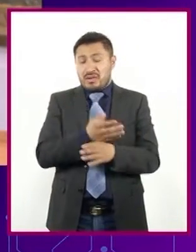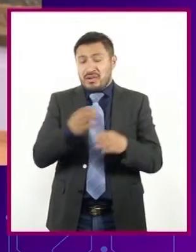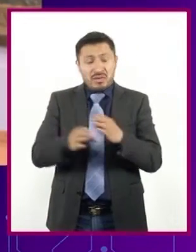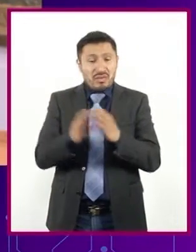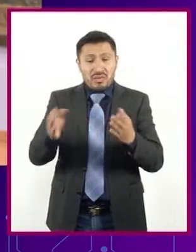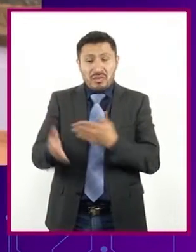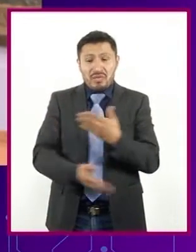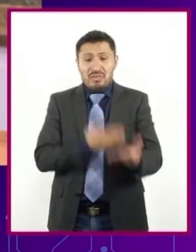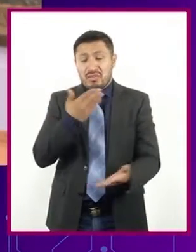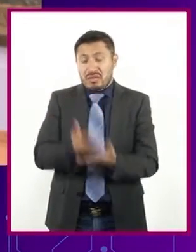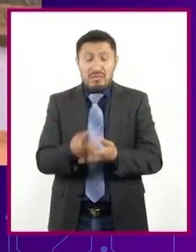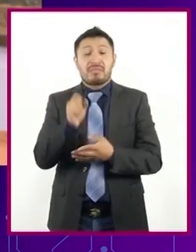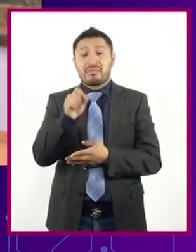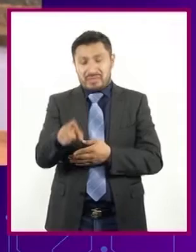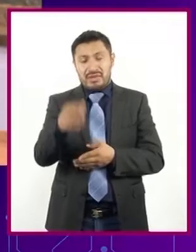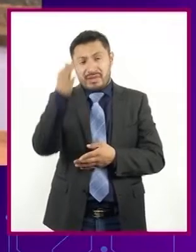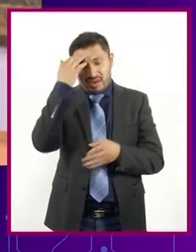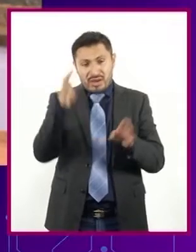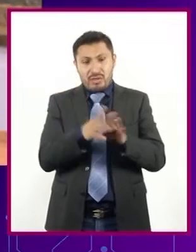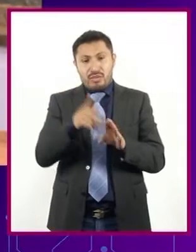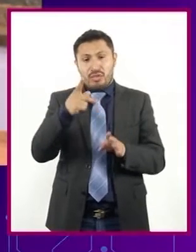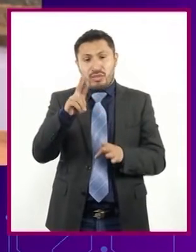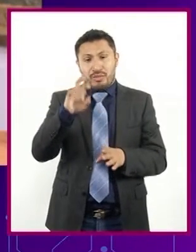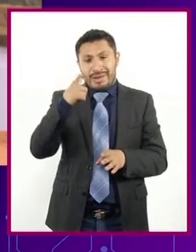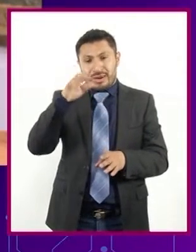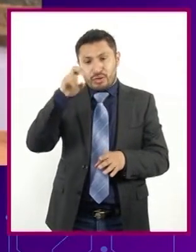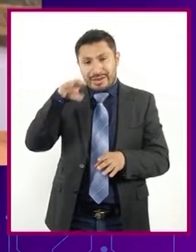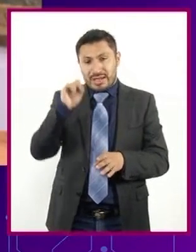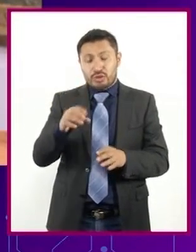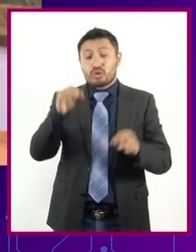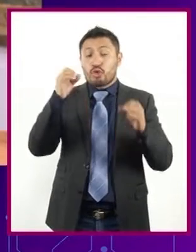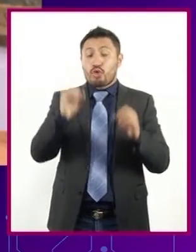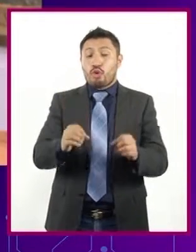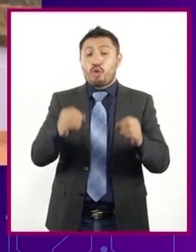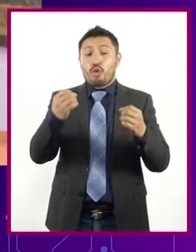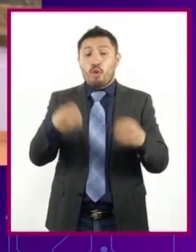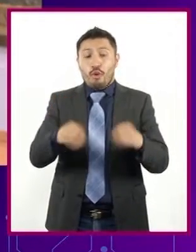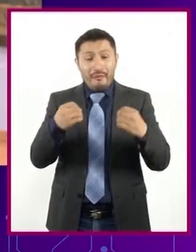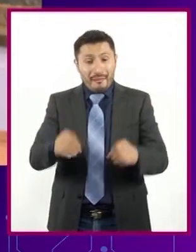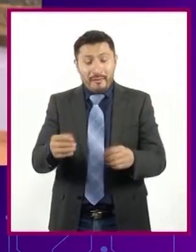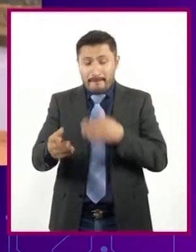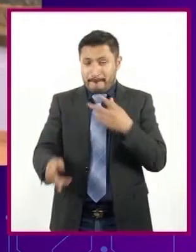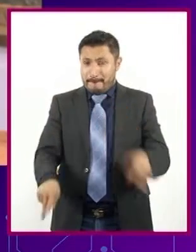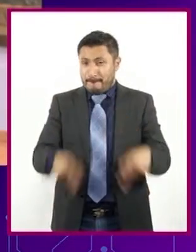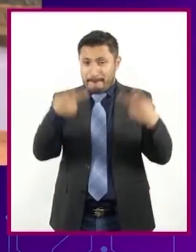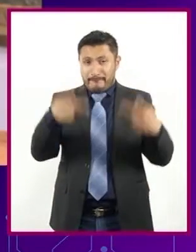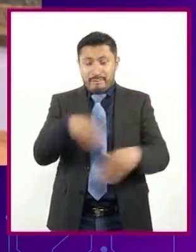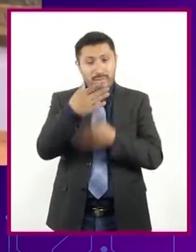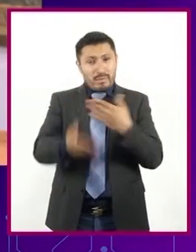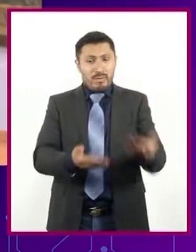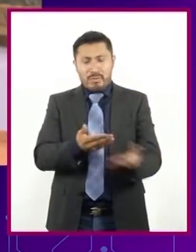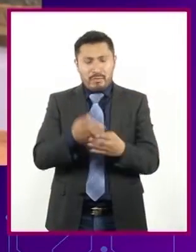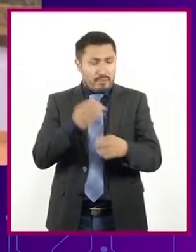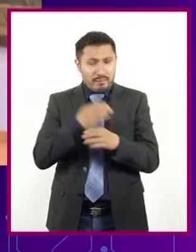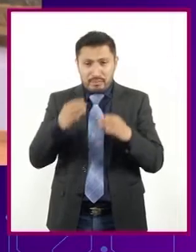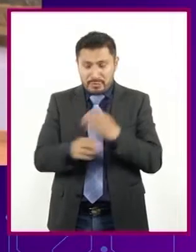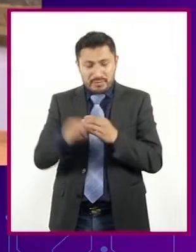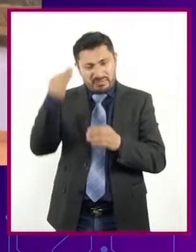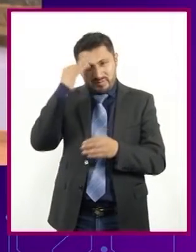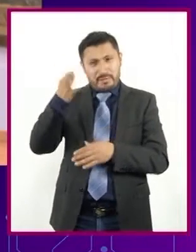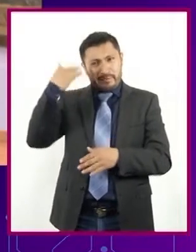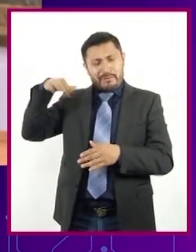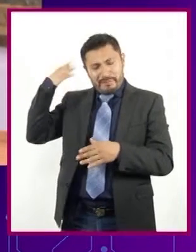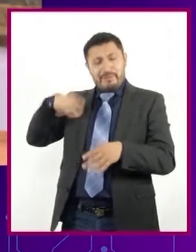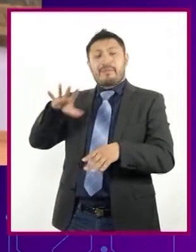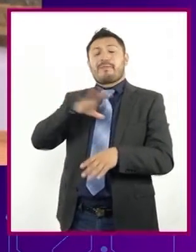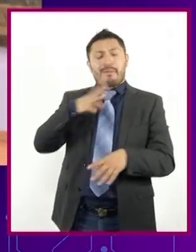servicio. También nos conocen como pregoneros de oficio, que vendemos un servicio o producto. Ya desde esa época existían los